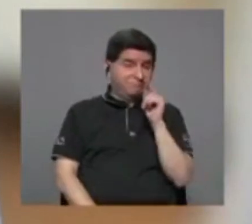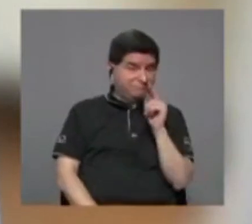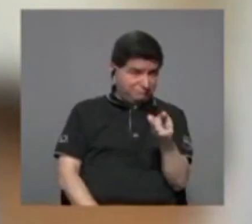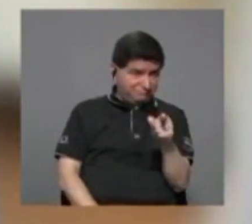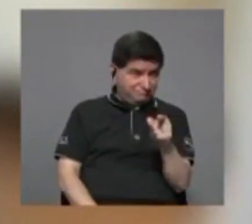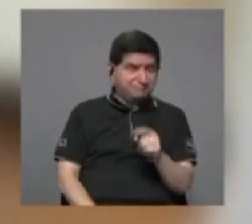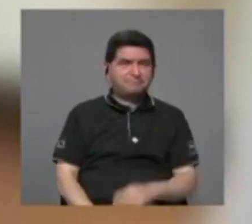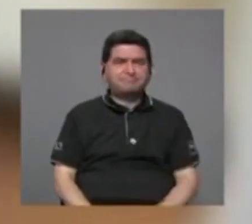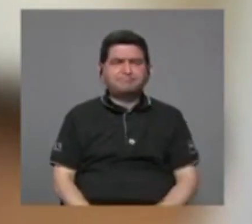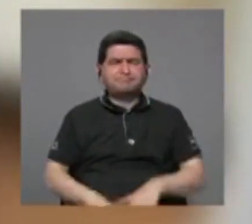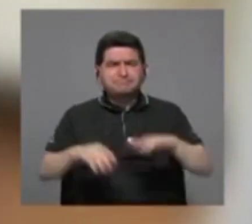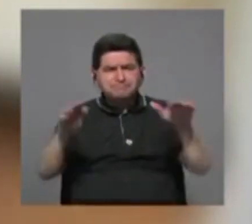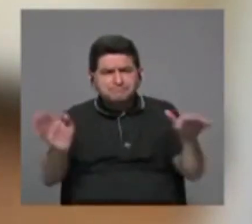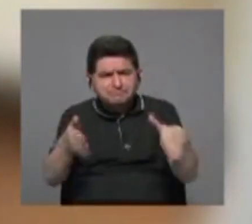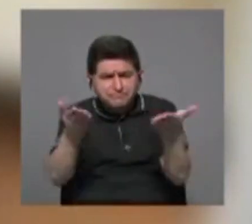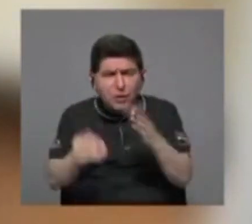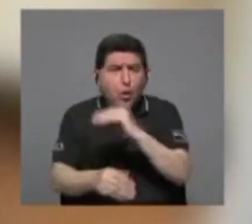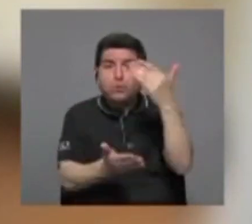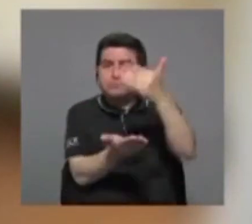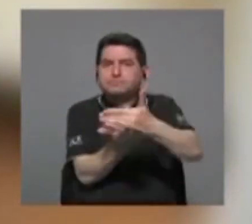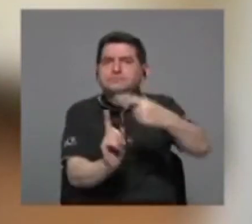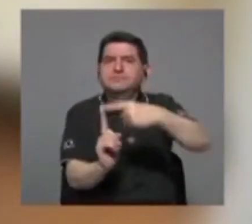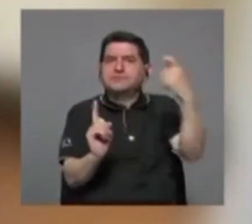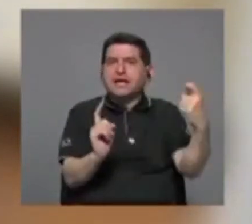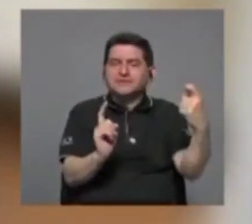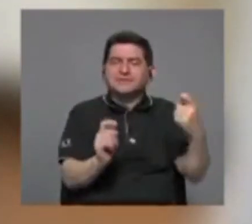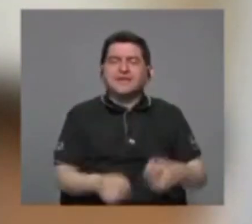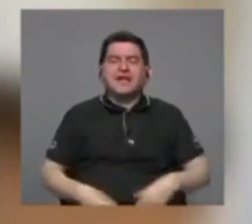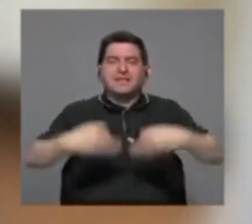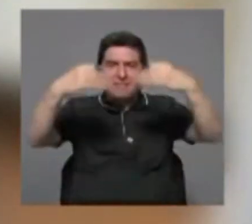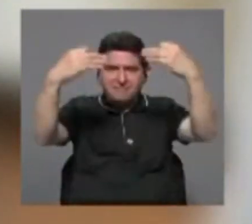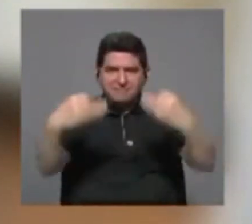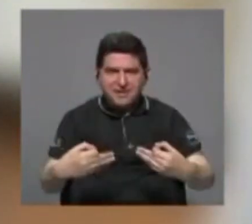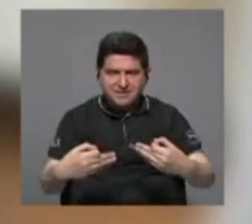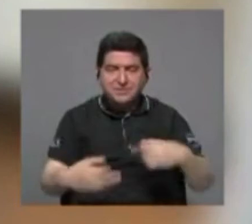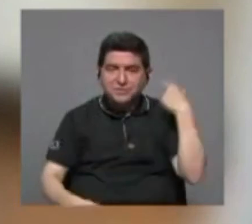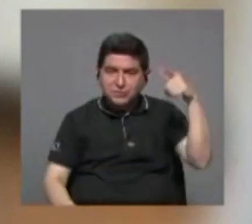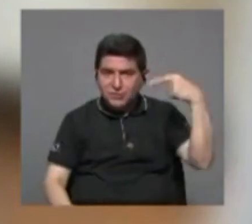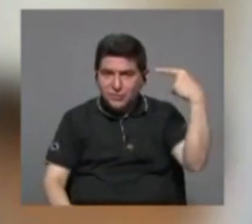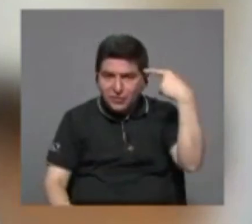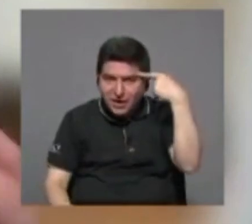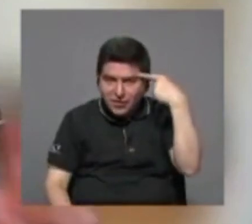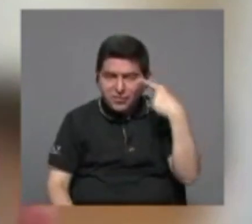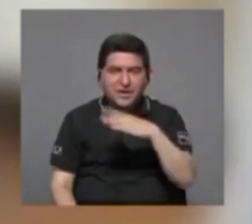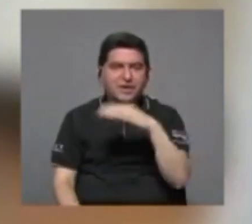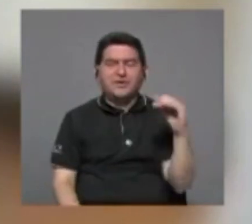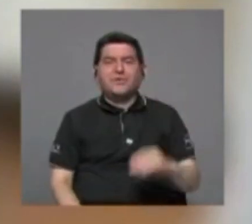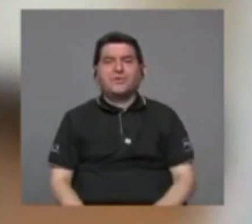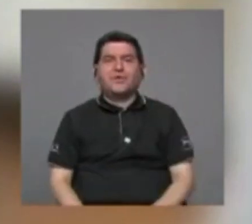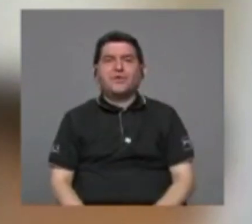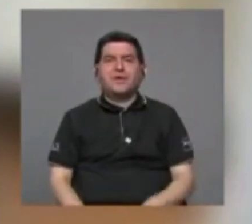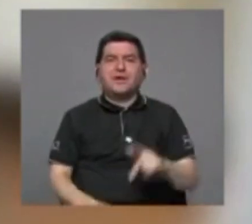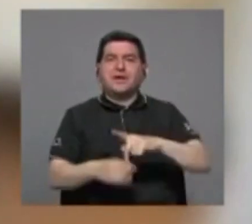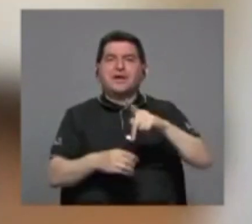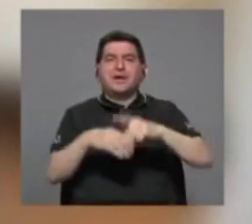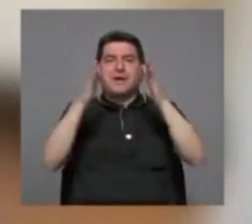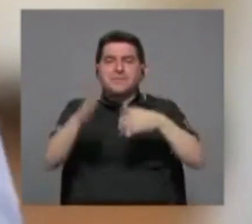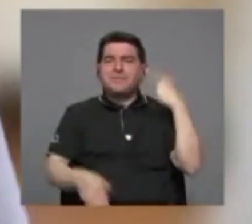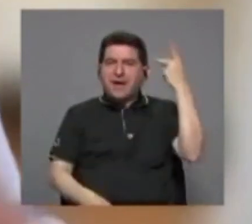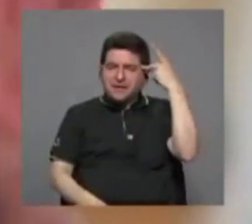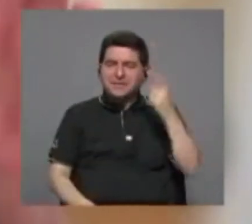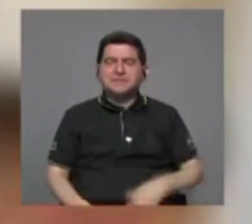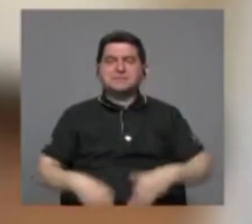se impulsa o se detiene a partir de decisiones que los gobiernos y los actores políticos toman.